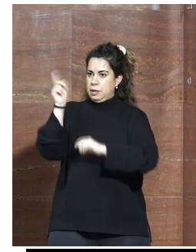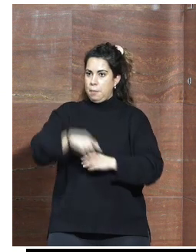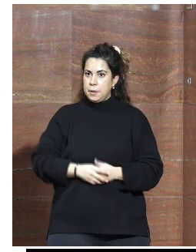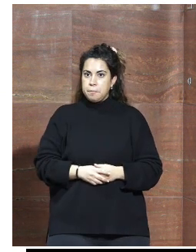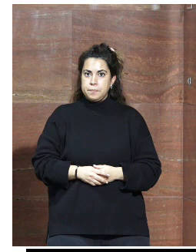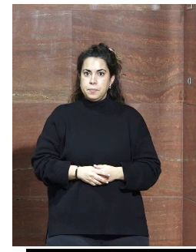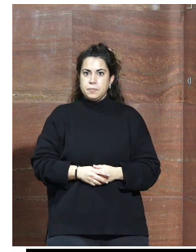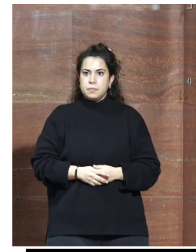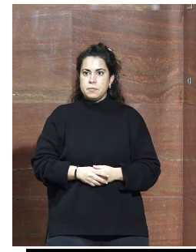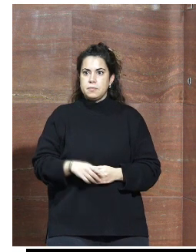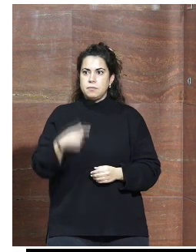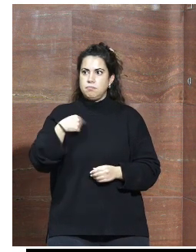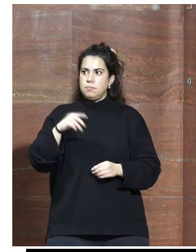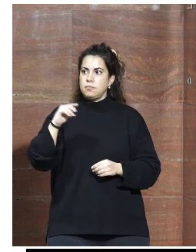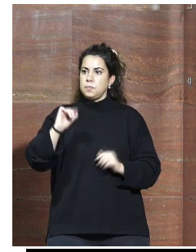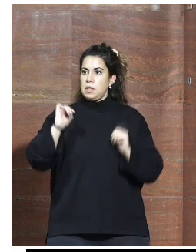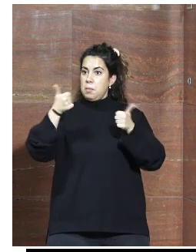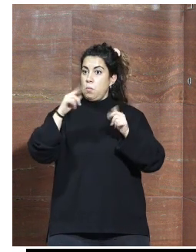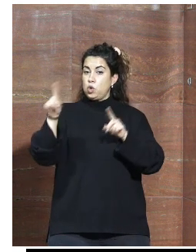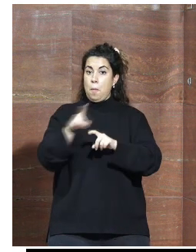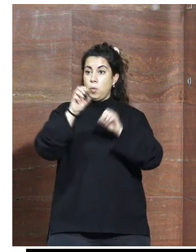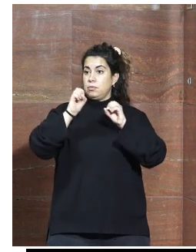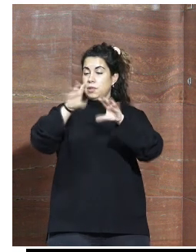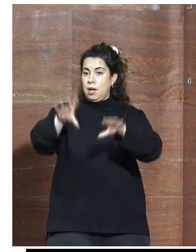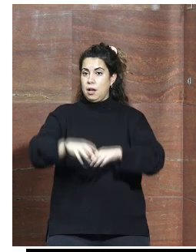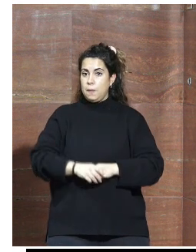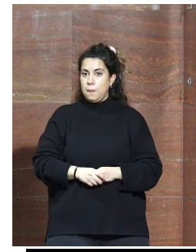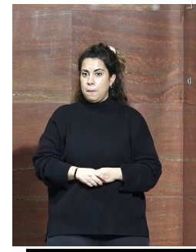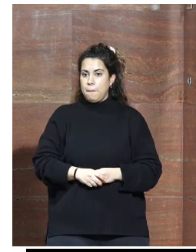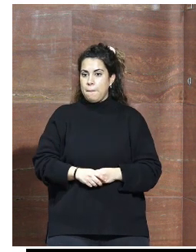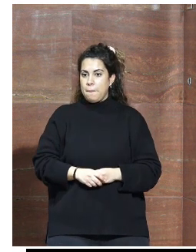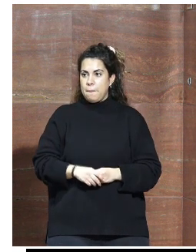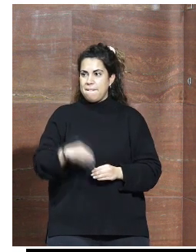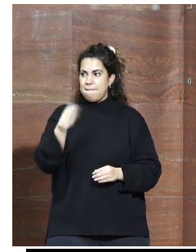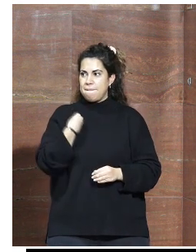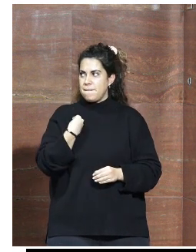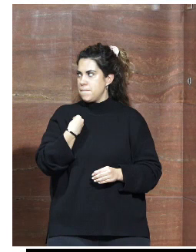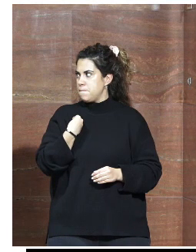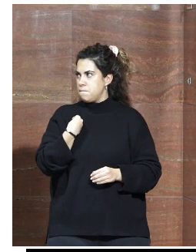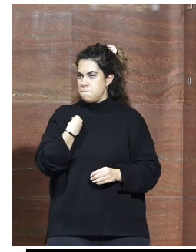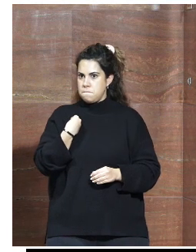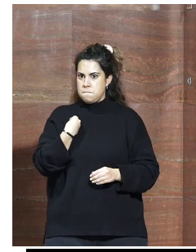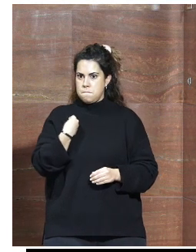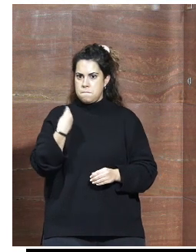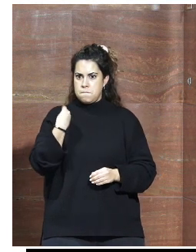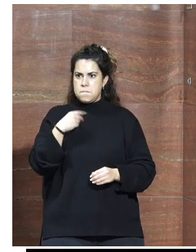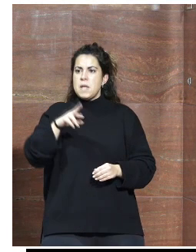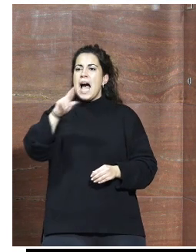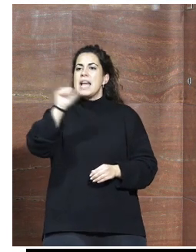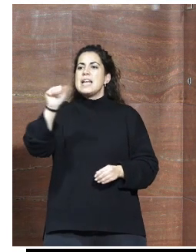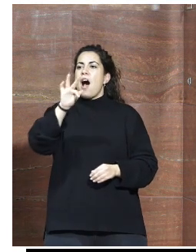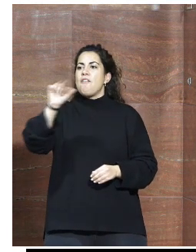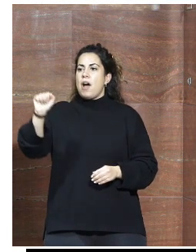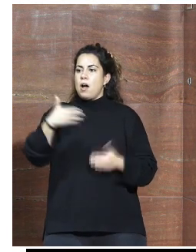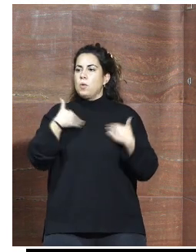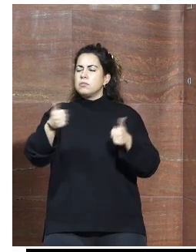lanzar una primera pregunta que está, en principio, va dirigida para ti, Álvaro, pero desde luego, Rafa, cuando quieras.